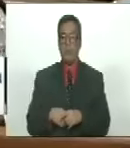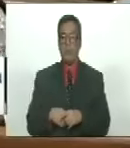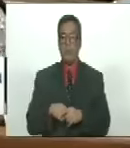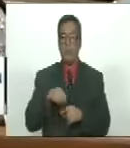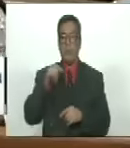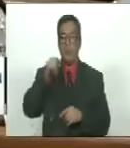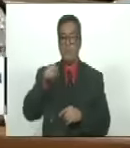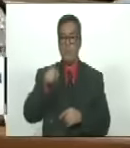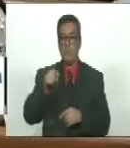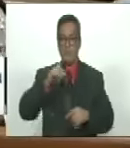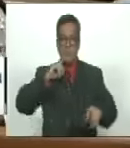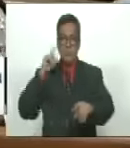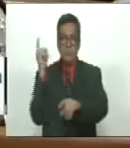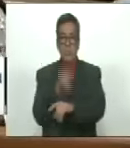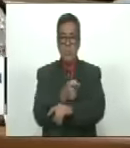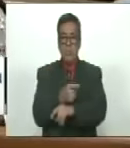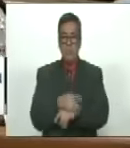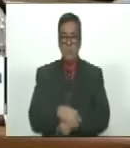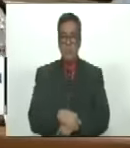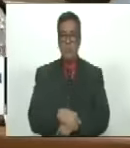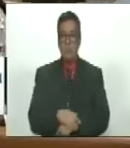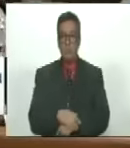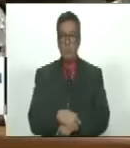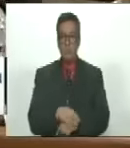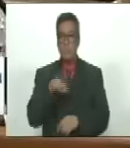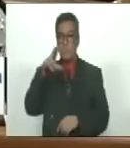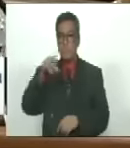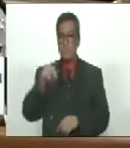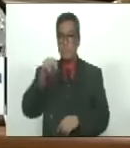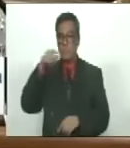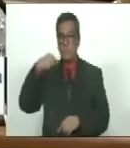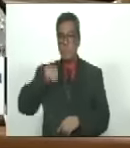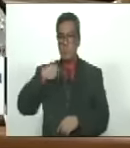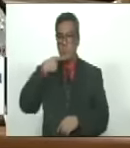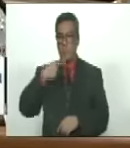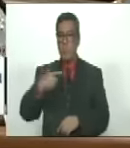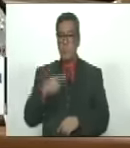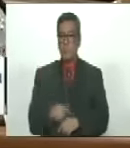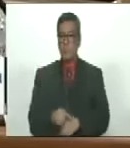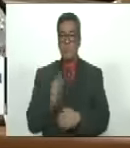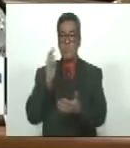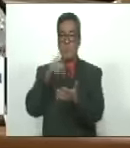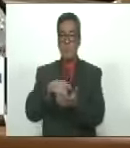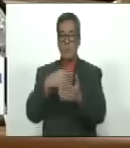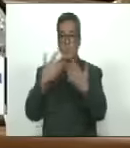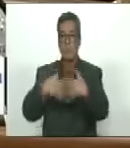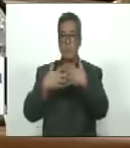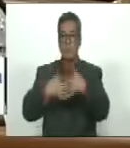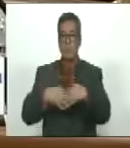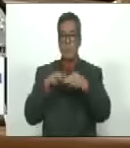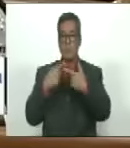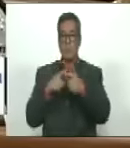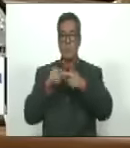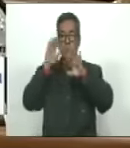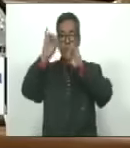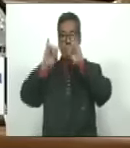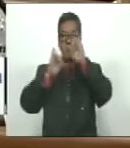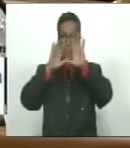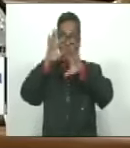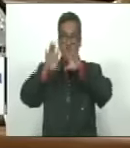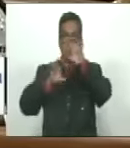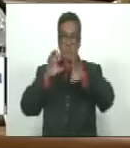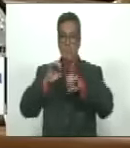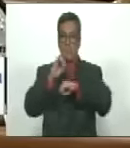Hay un mandato de no tolerar presencia de empresas transnacionales en nuestro